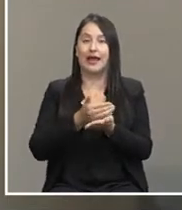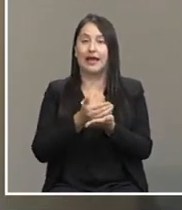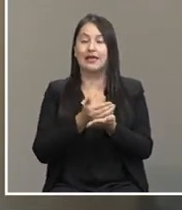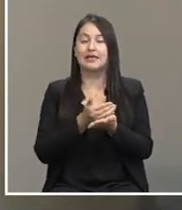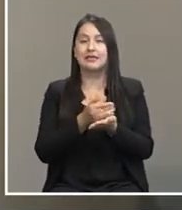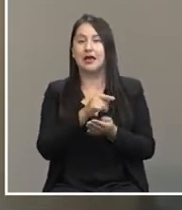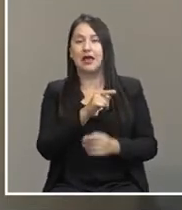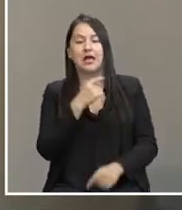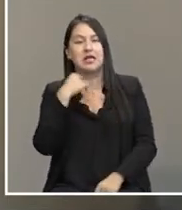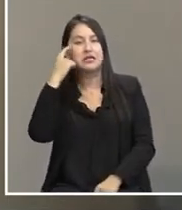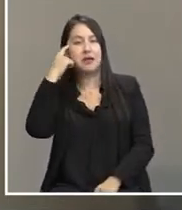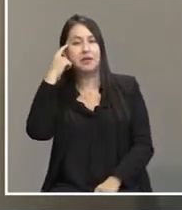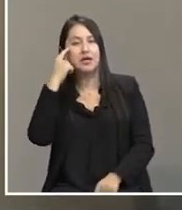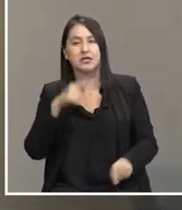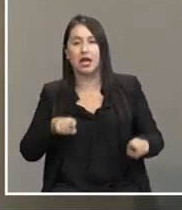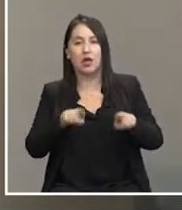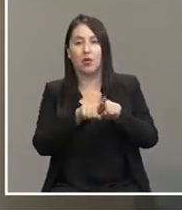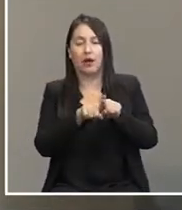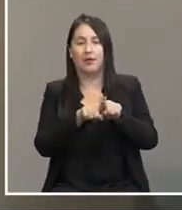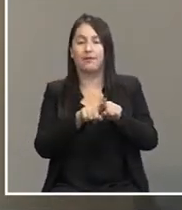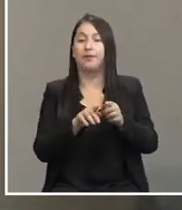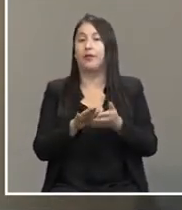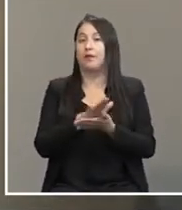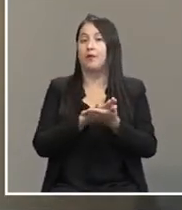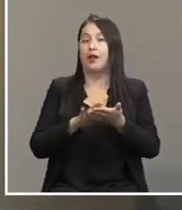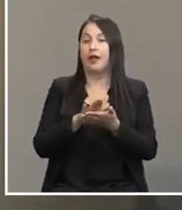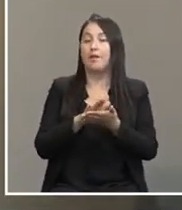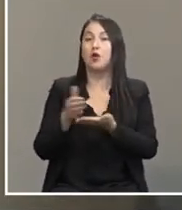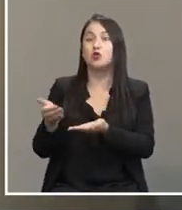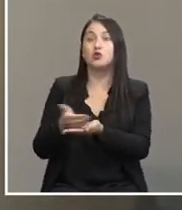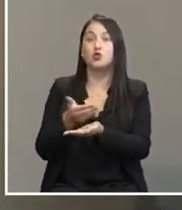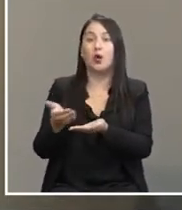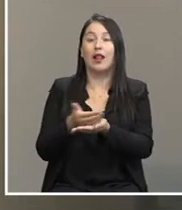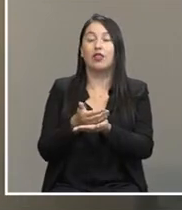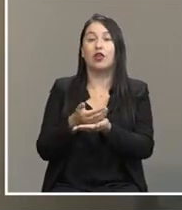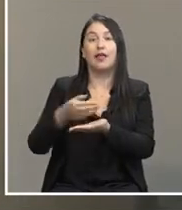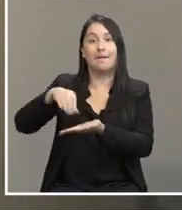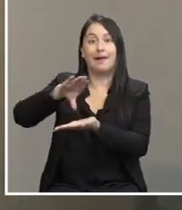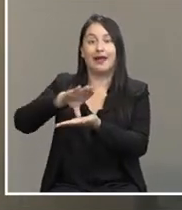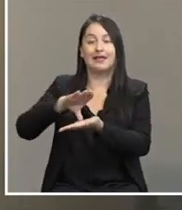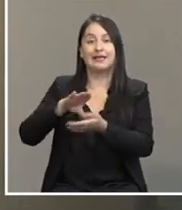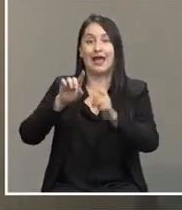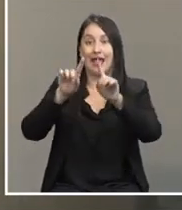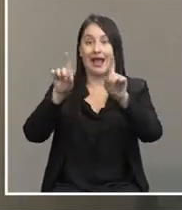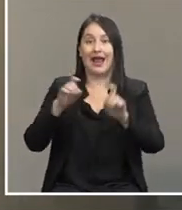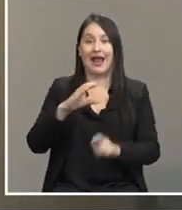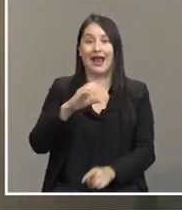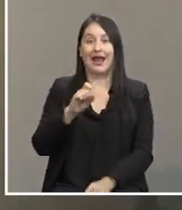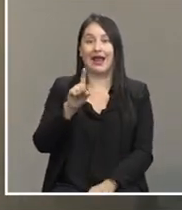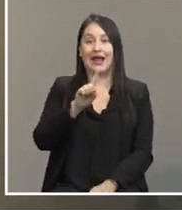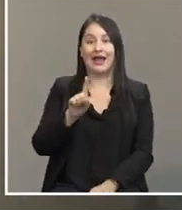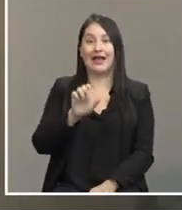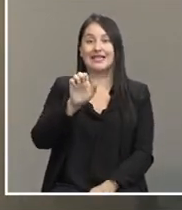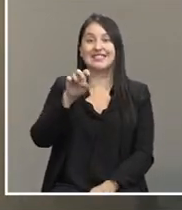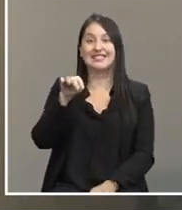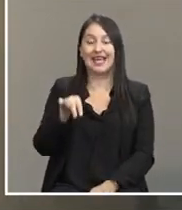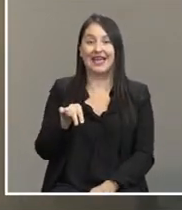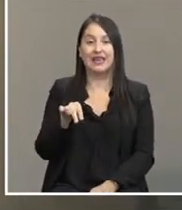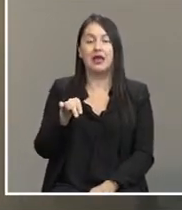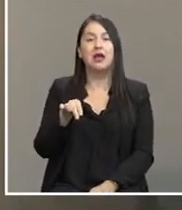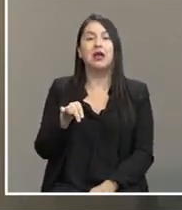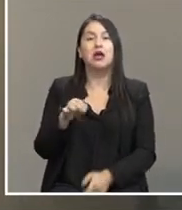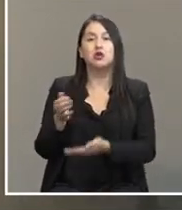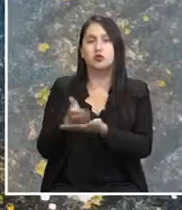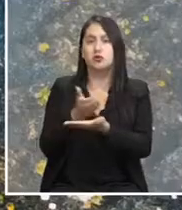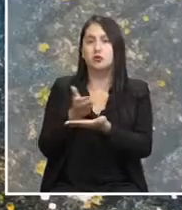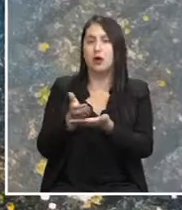subestiman de la misma forma. De hecho, por ejemplo, si miramos los sueldos del país, la encuesta CASEN captura bastante bien el total de los sueldos,